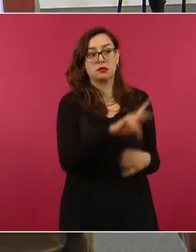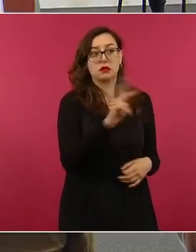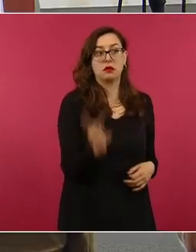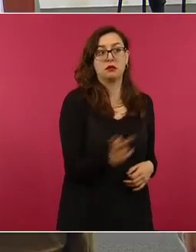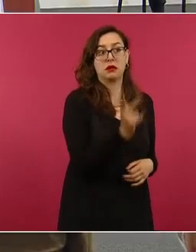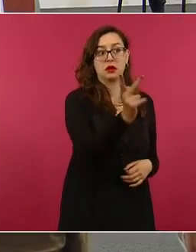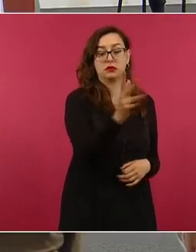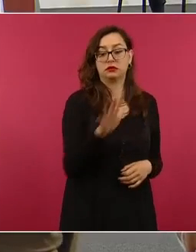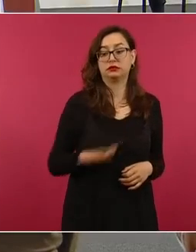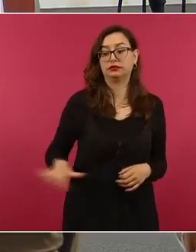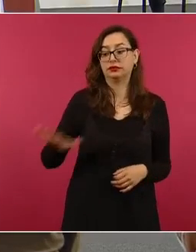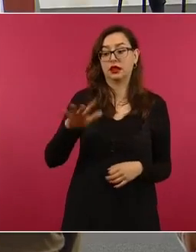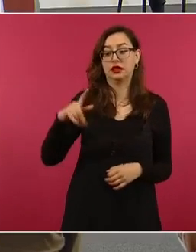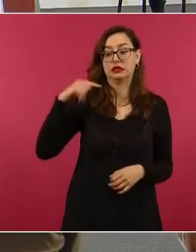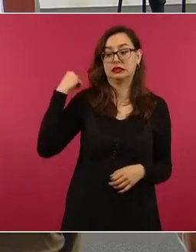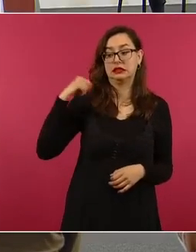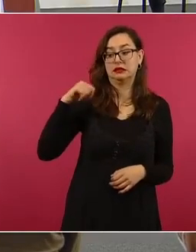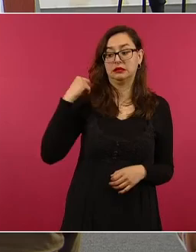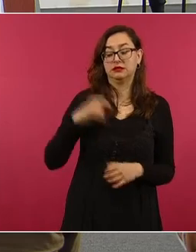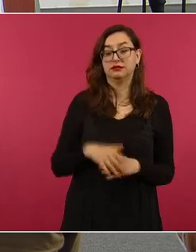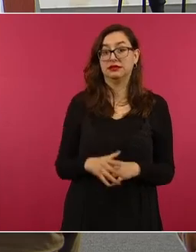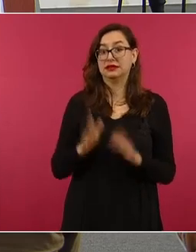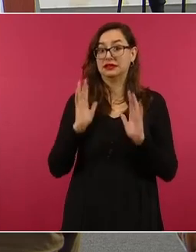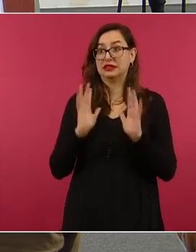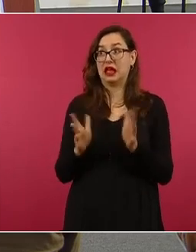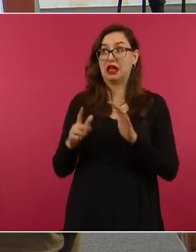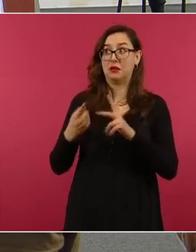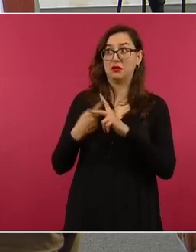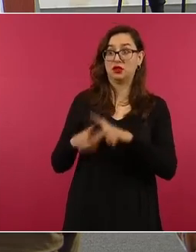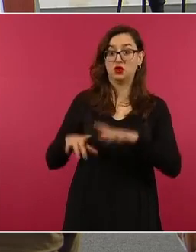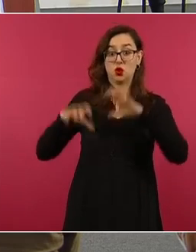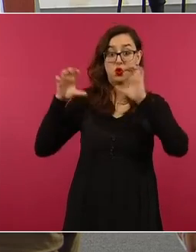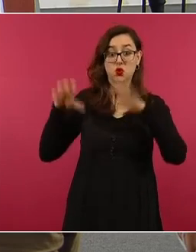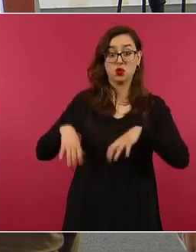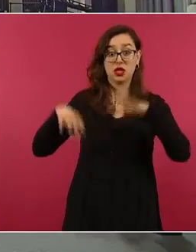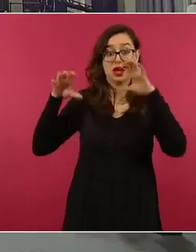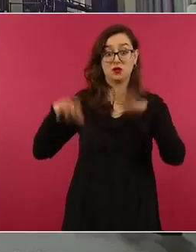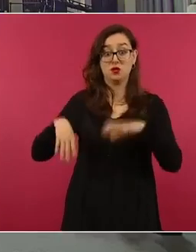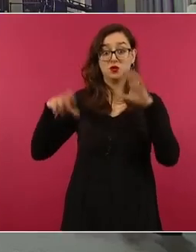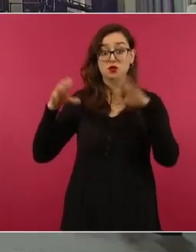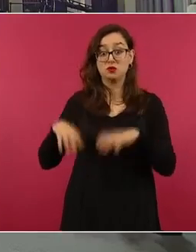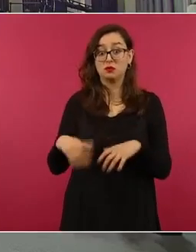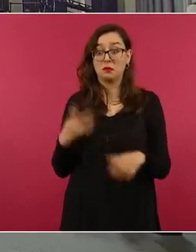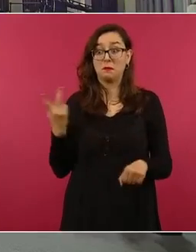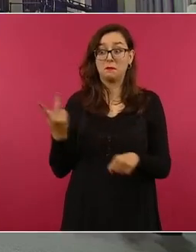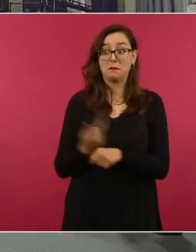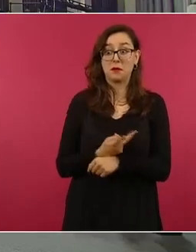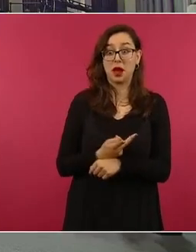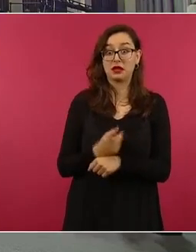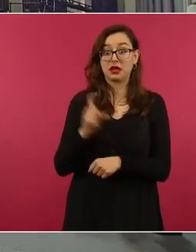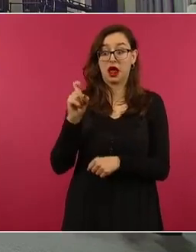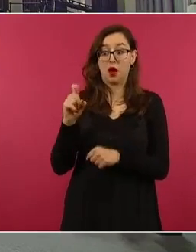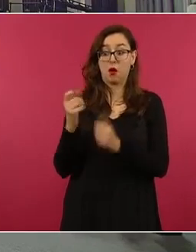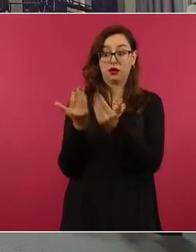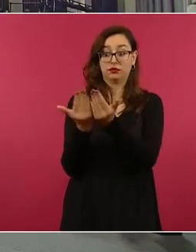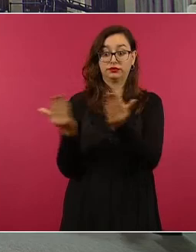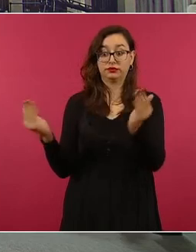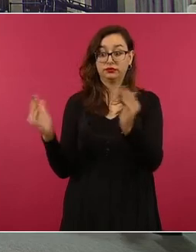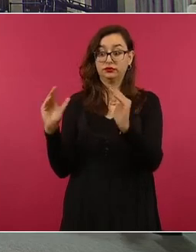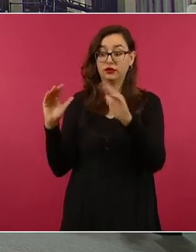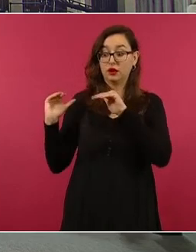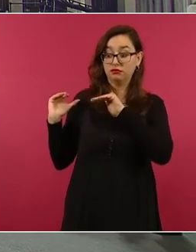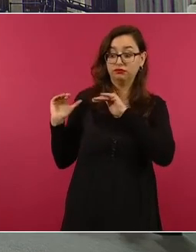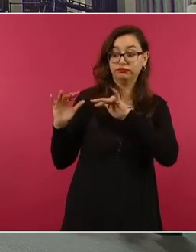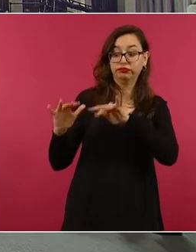entrando al periodo de lluvias y todo eso. ¿Cómo va la cuestión del desfogue de las presas que tanto